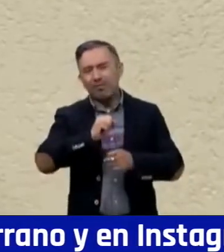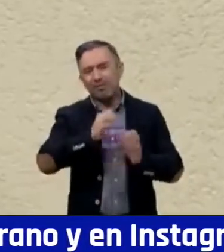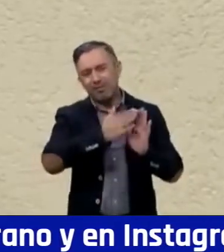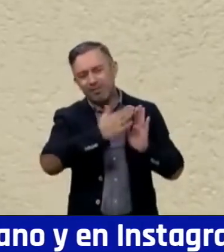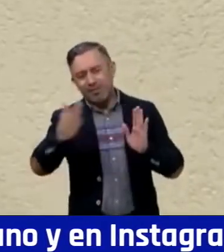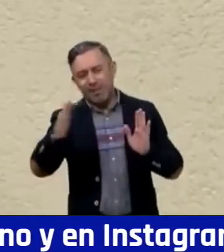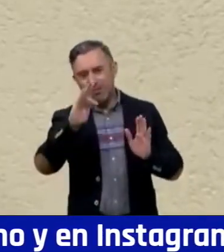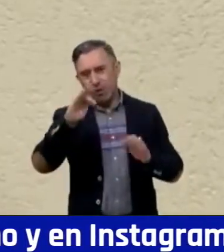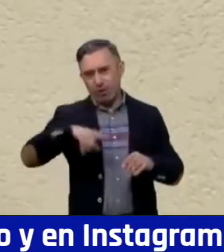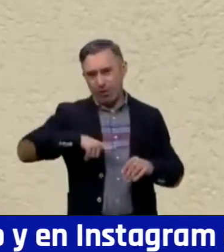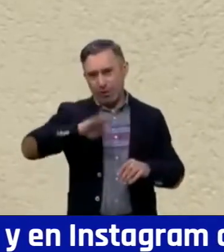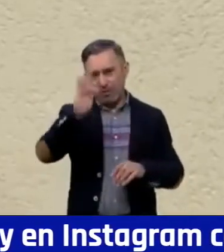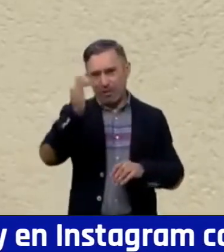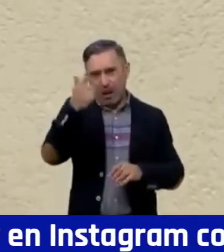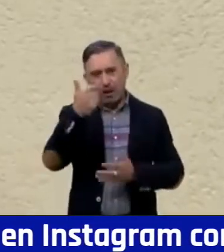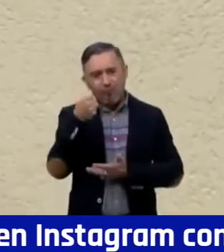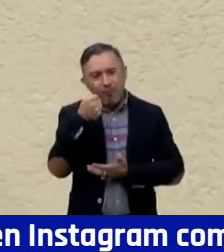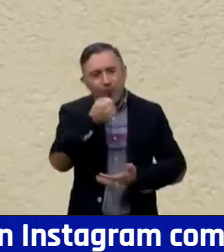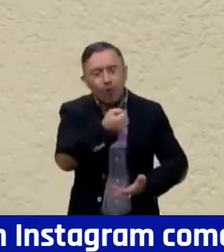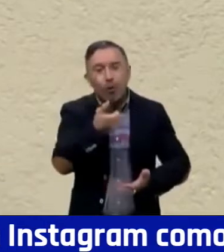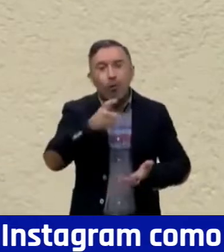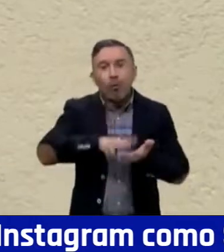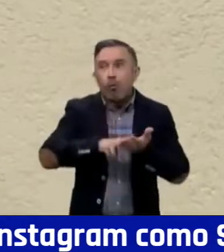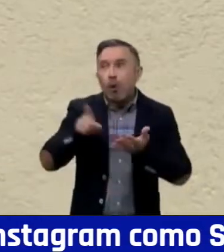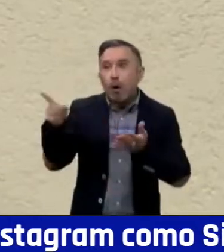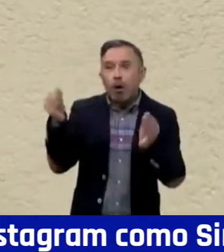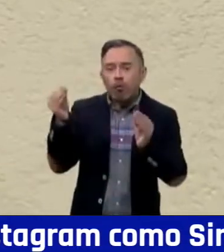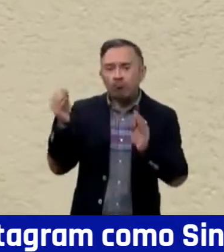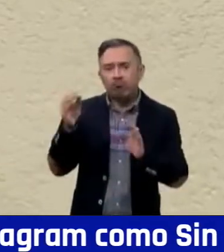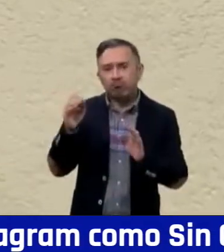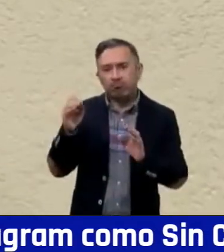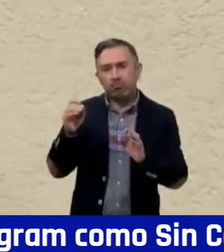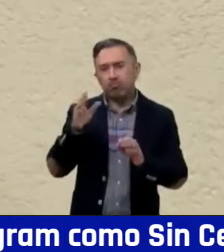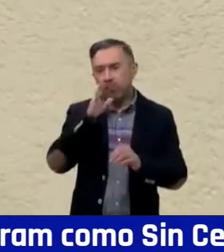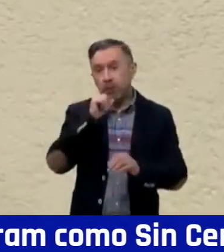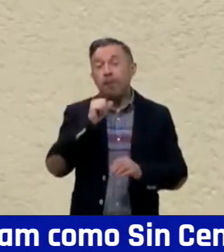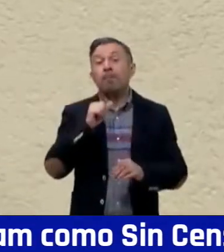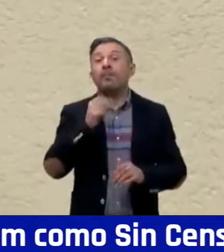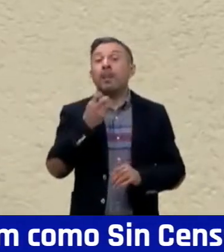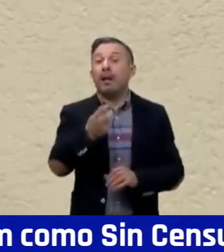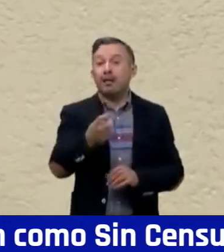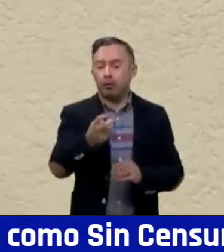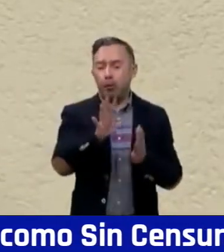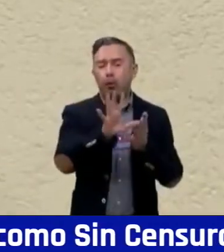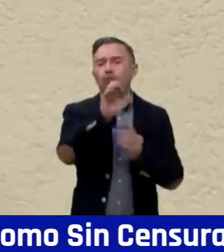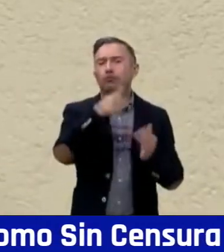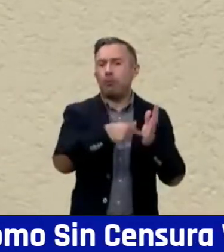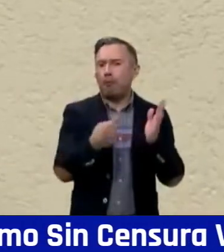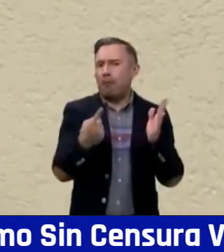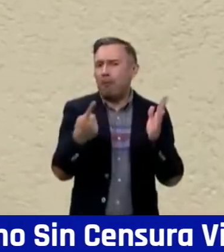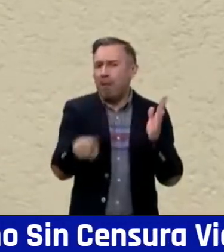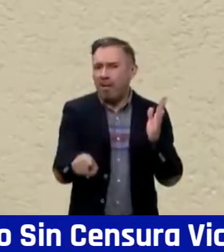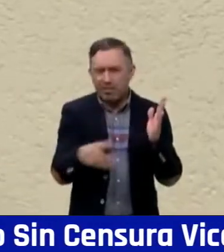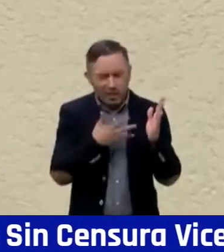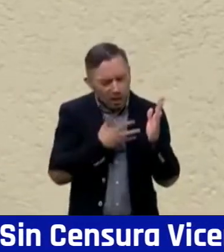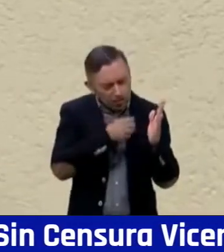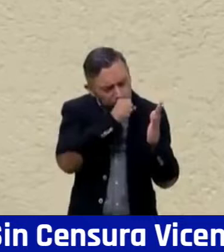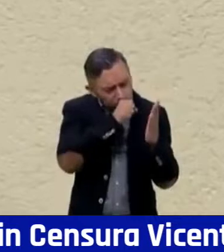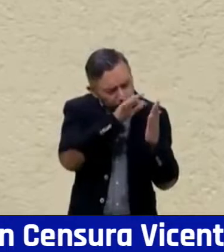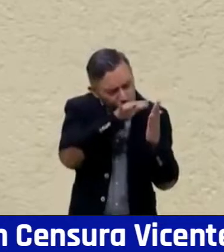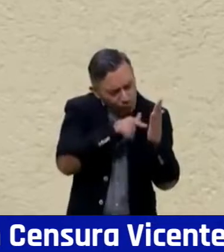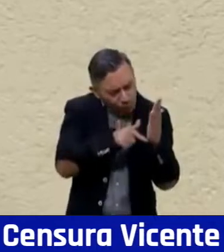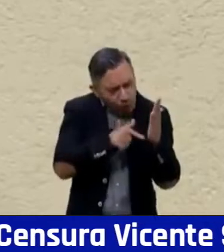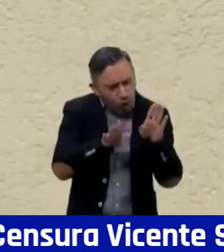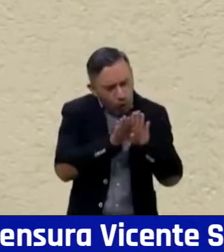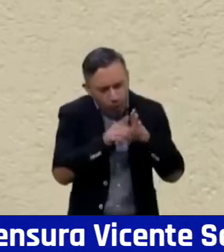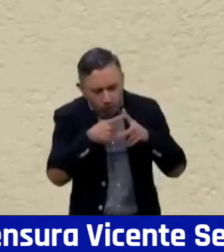Ello, en tanto como se ha apenas explicado, la Constitución establece una fórmula precisa, los factores que se deben utilizar